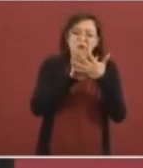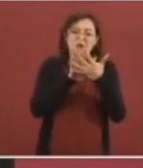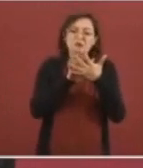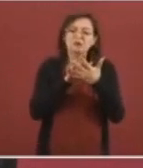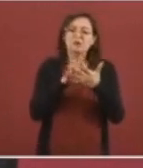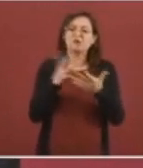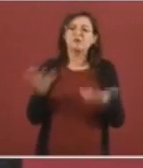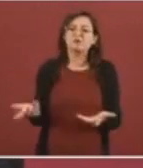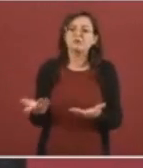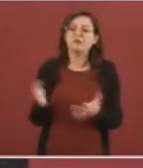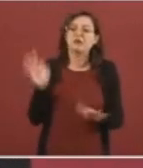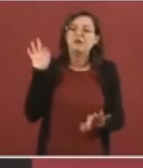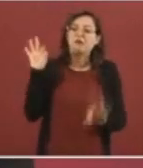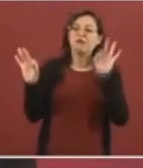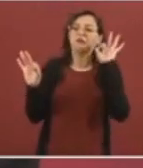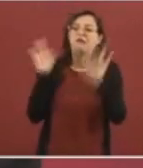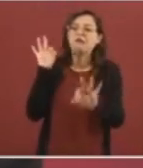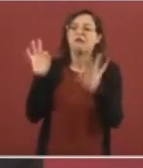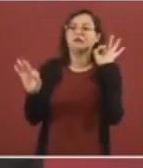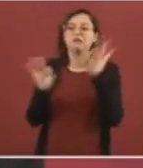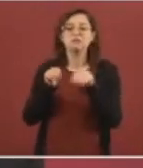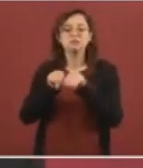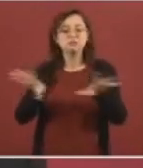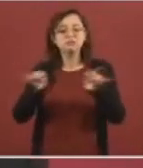de retacería